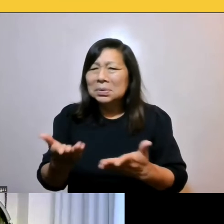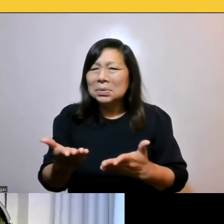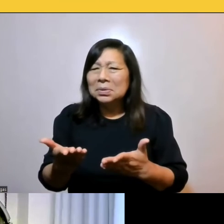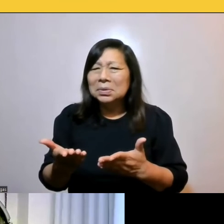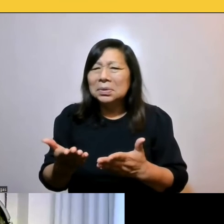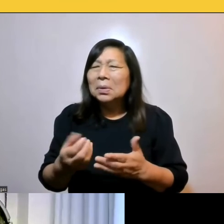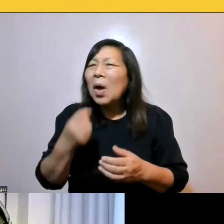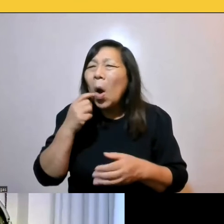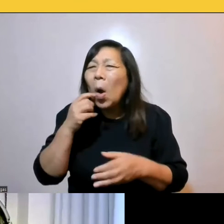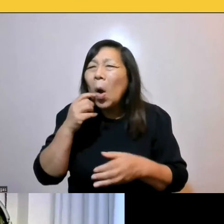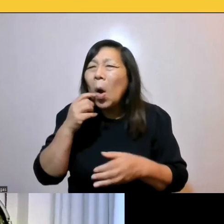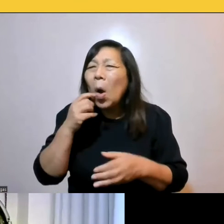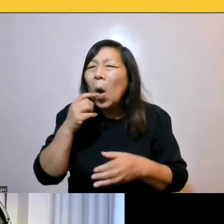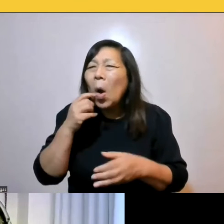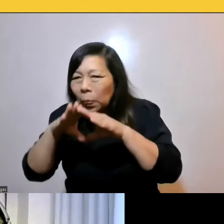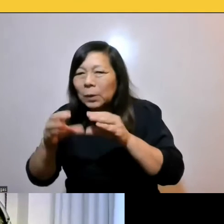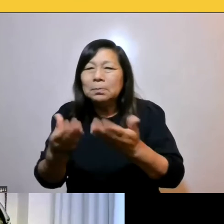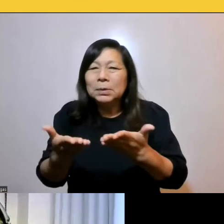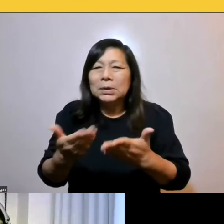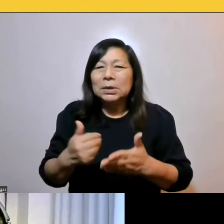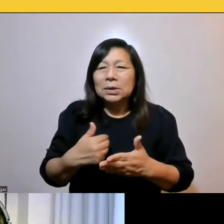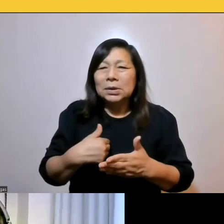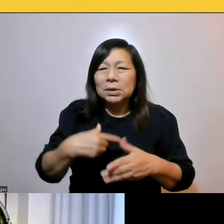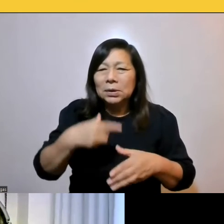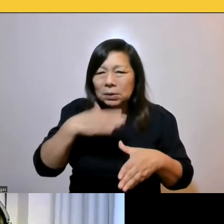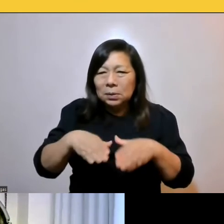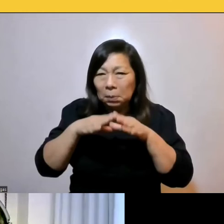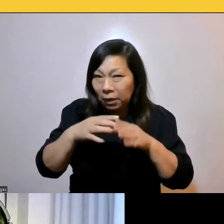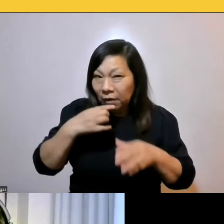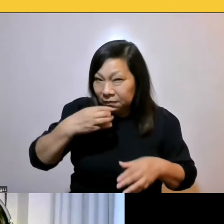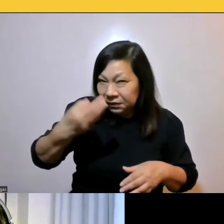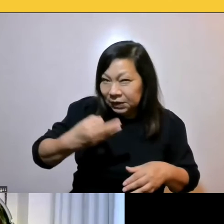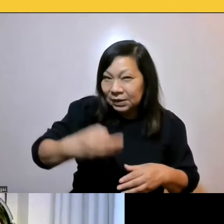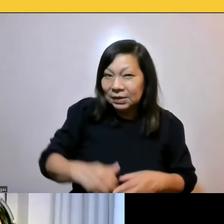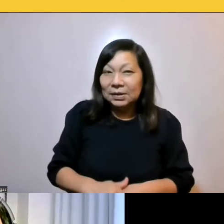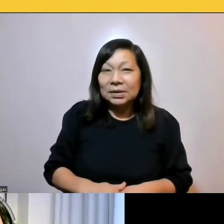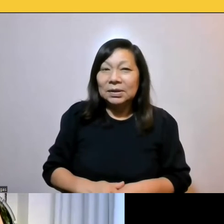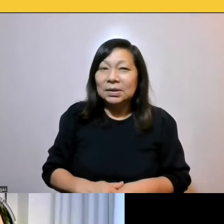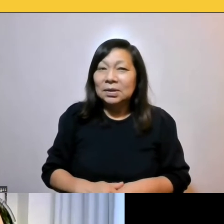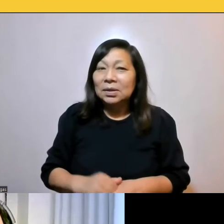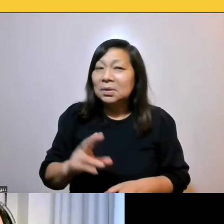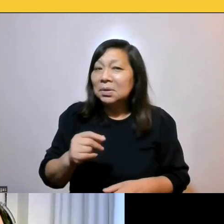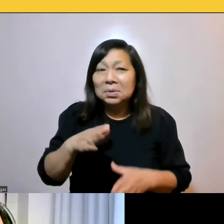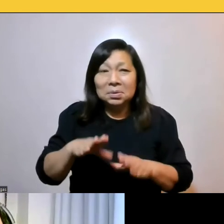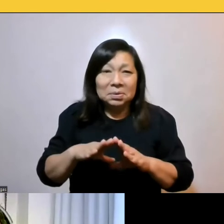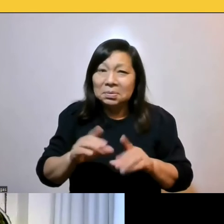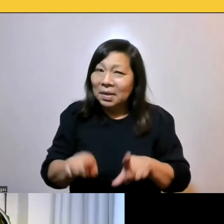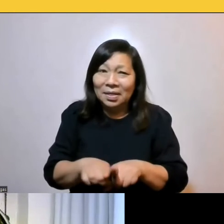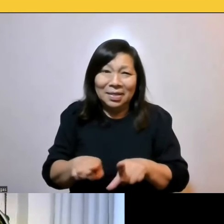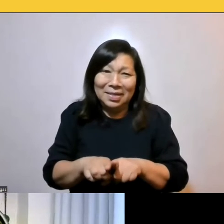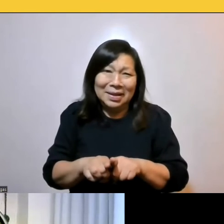sexo oral porque estas bacterias pueden dañar mi vulva. ¿Es verdad? No, porque la vagina y la vulva también